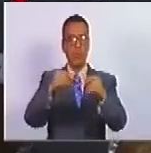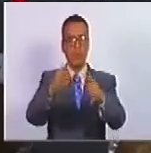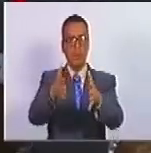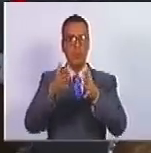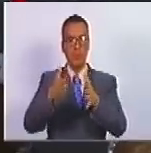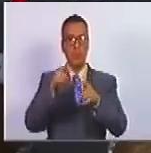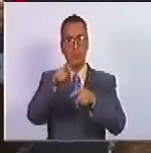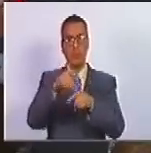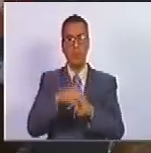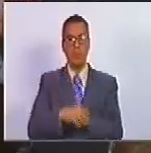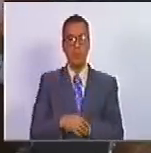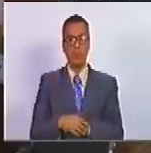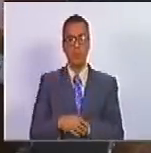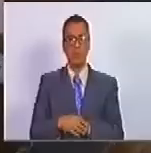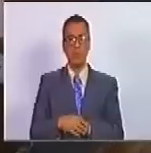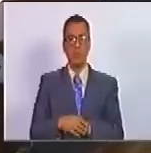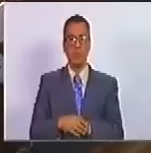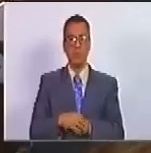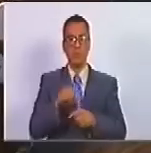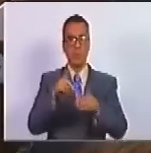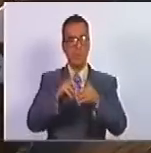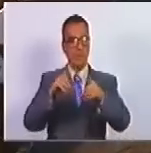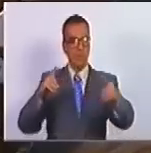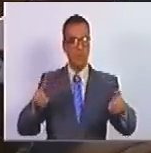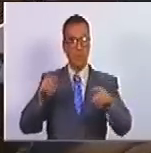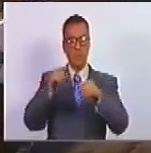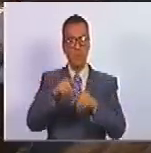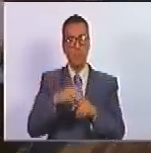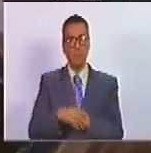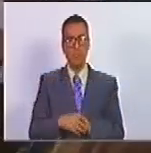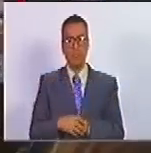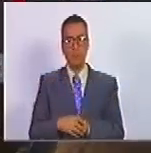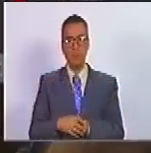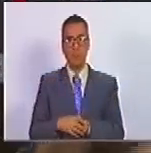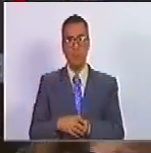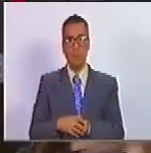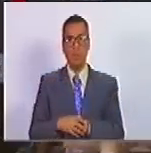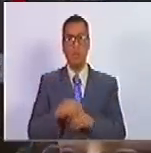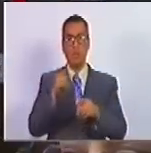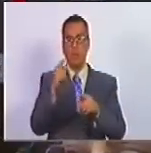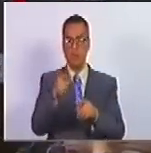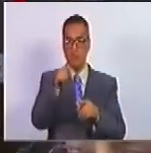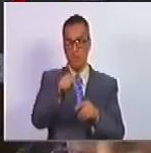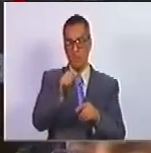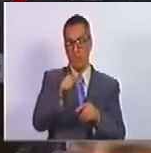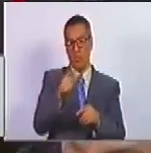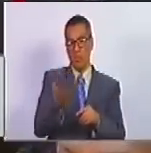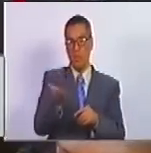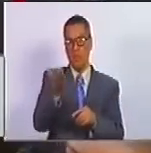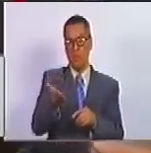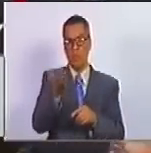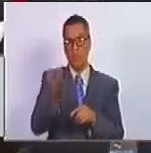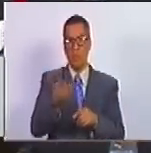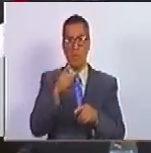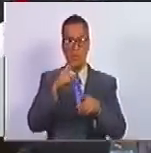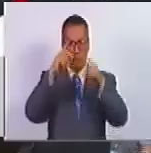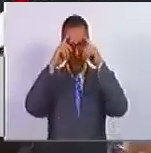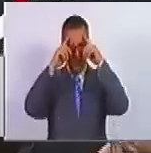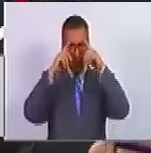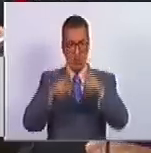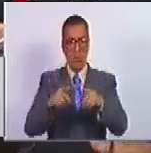a la causa desde la independencia, fue pieza fundamental para que se